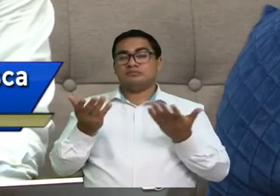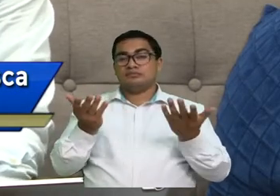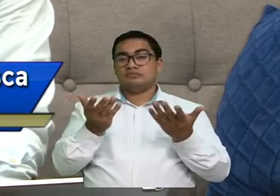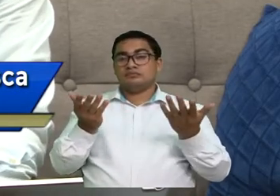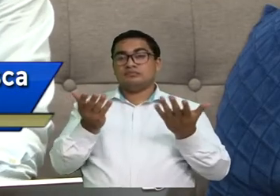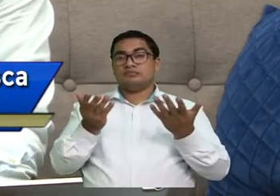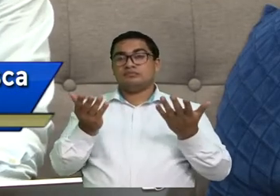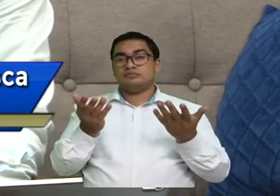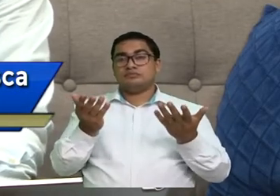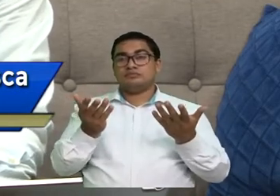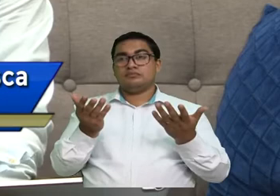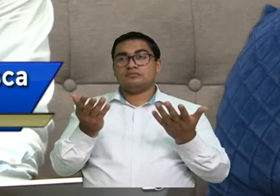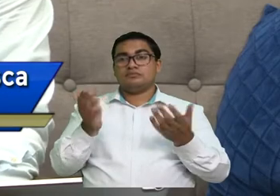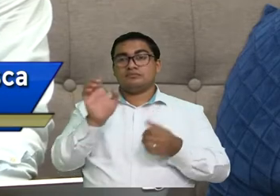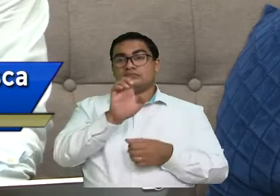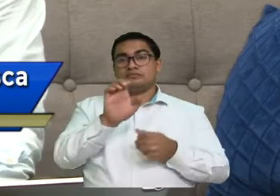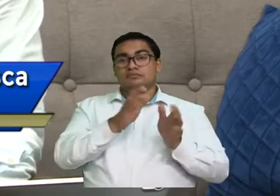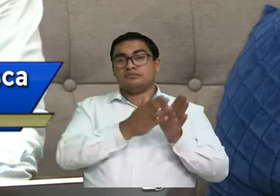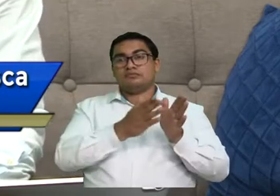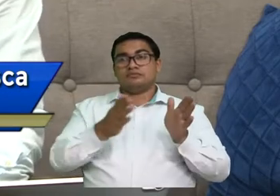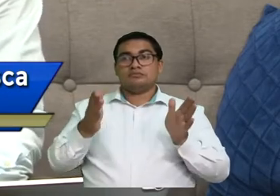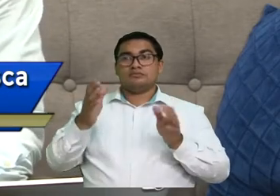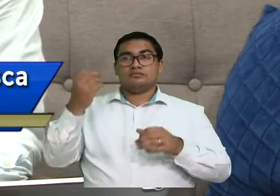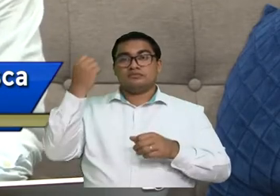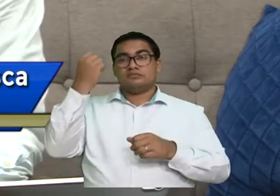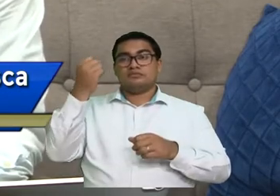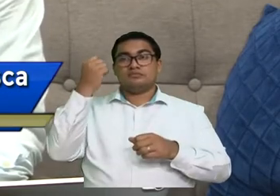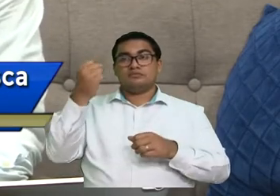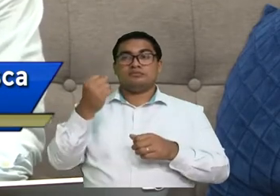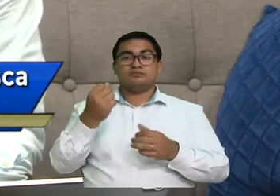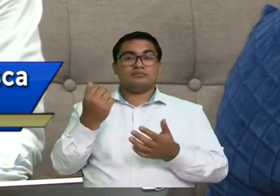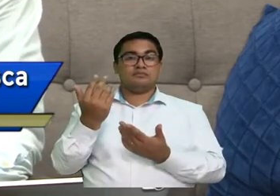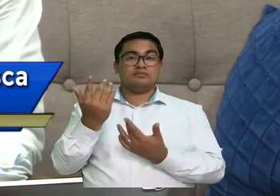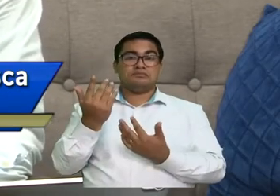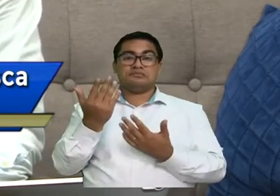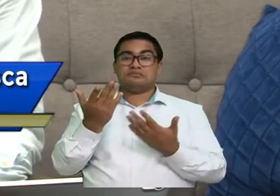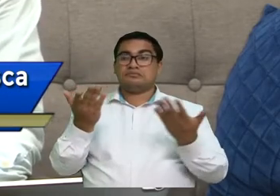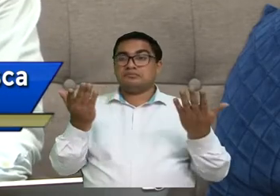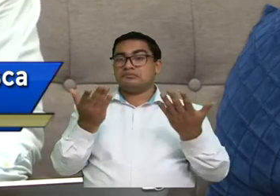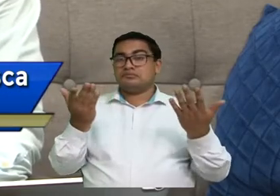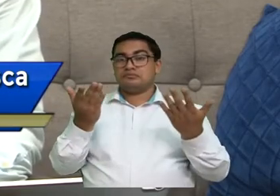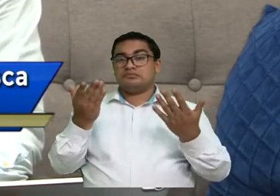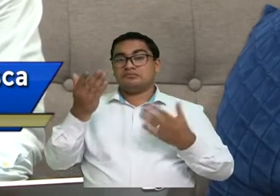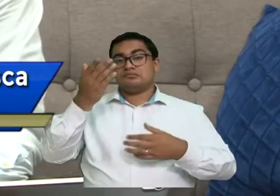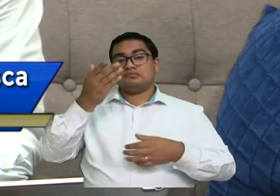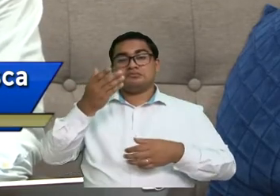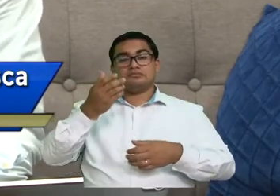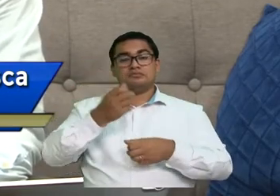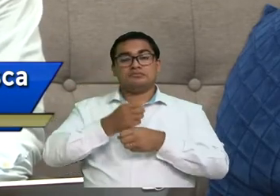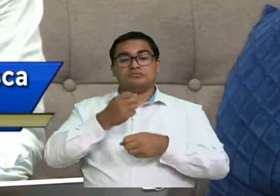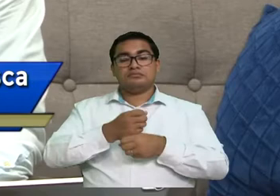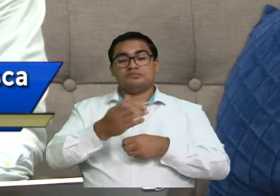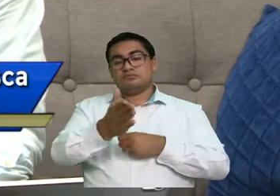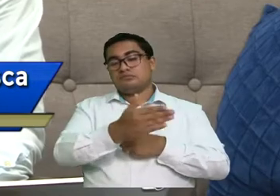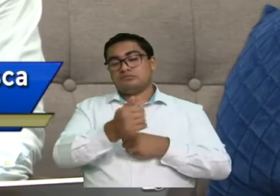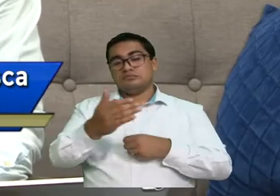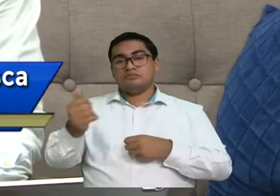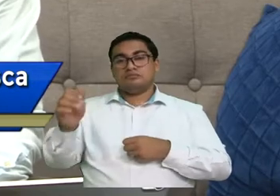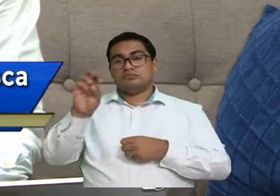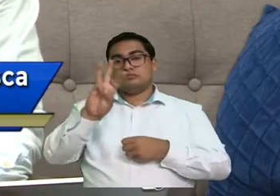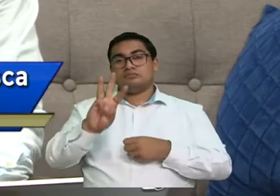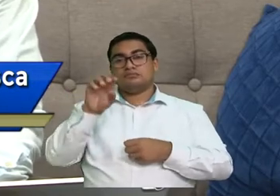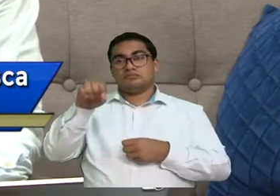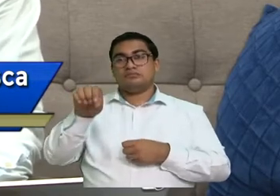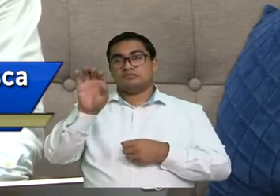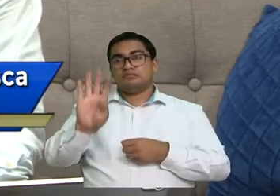Sí, sí. De enero a julio, nosotros esperábamos una producción de 3.4